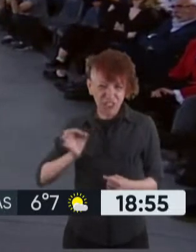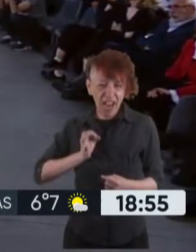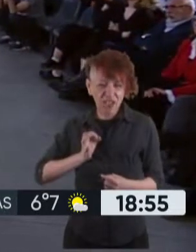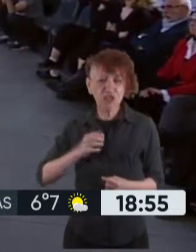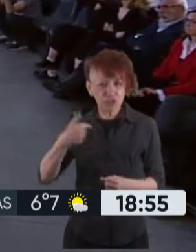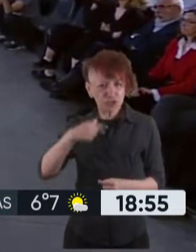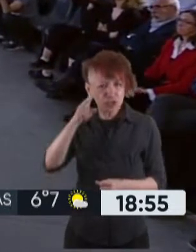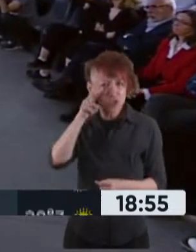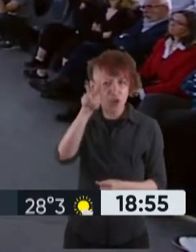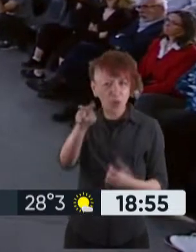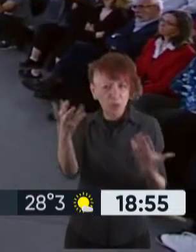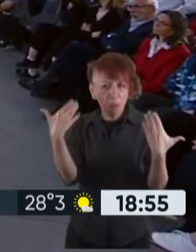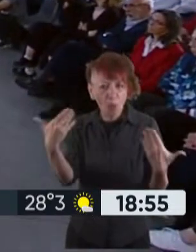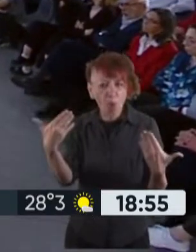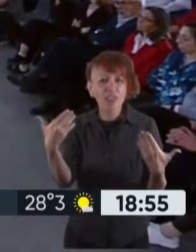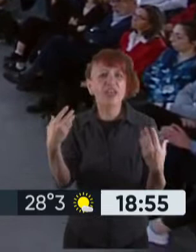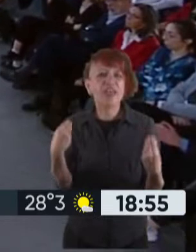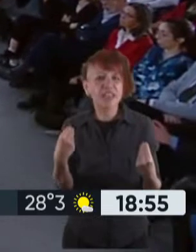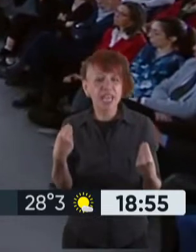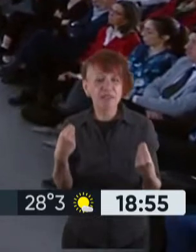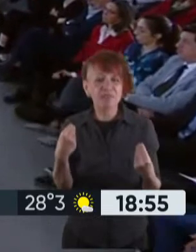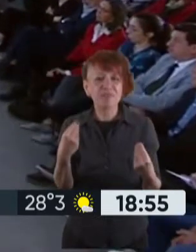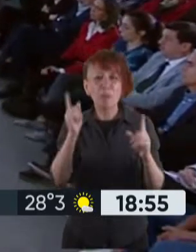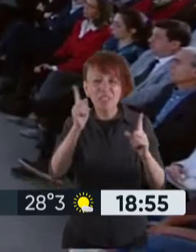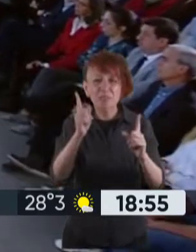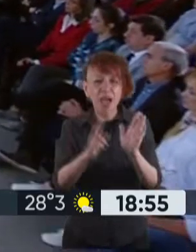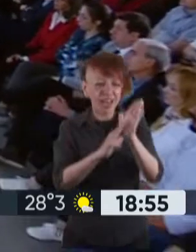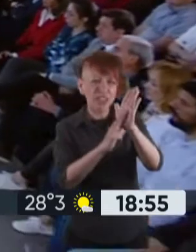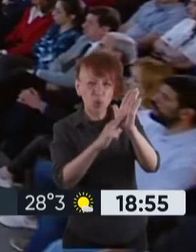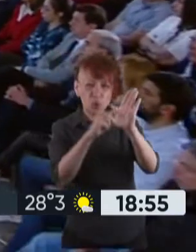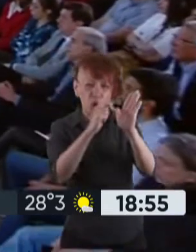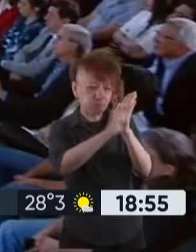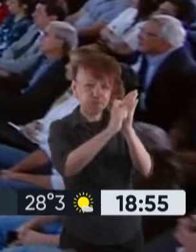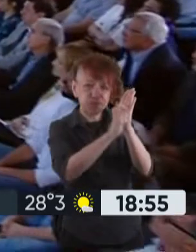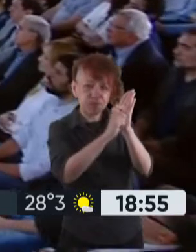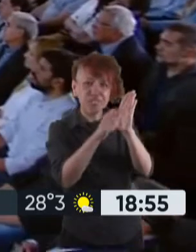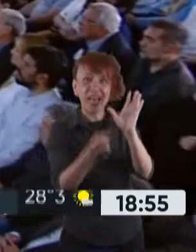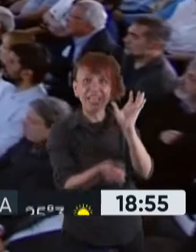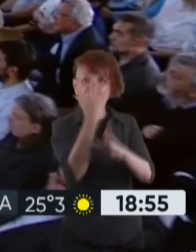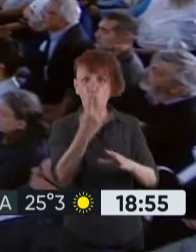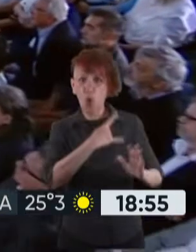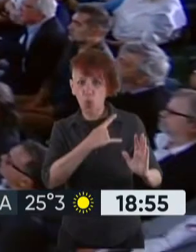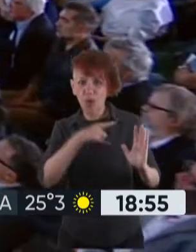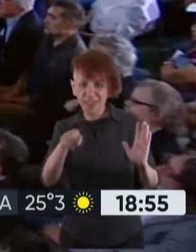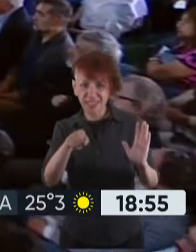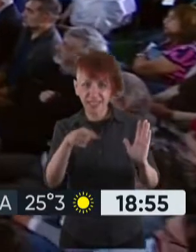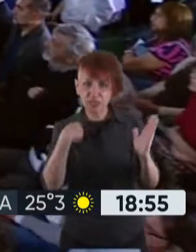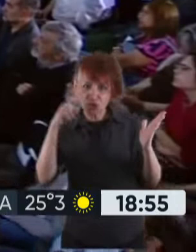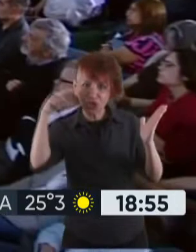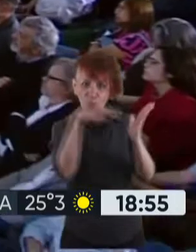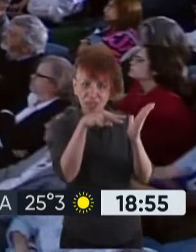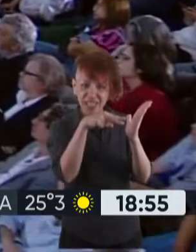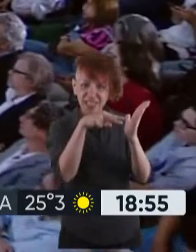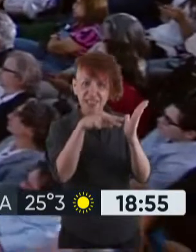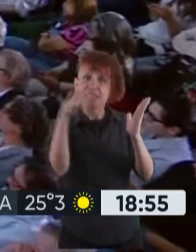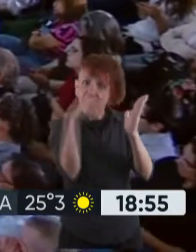pude ver la resolución que la creó. Y la resolución que la creó tiene estos